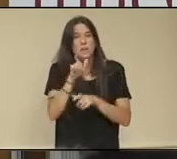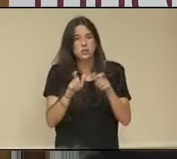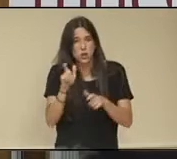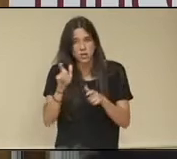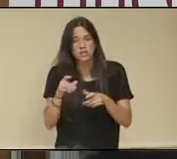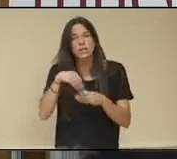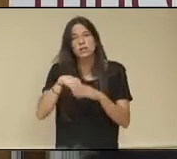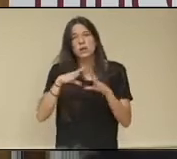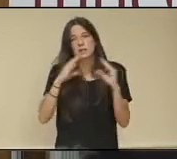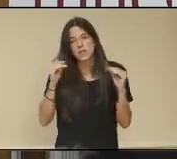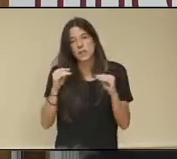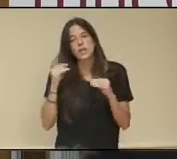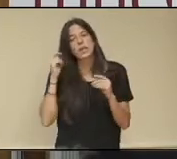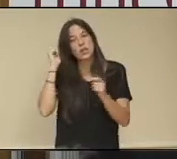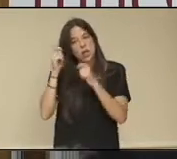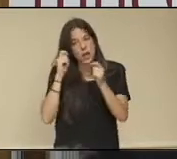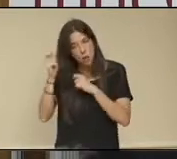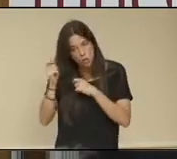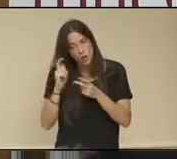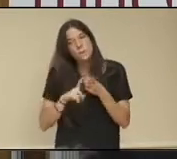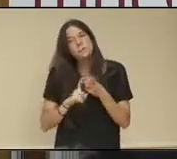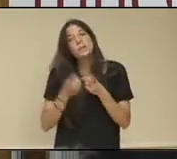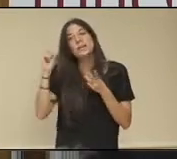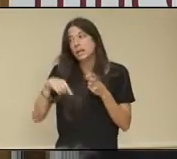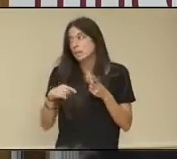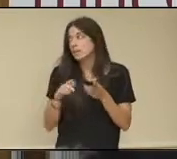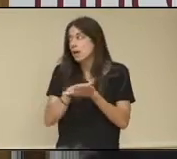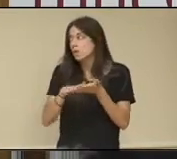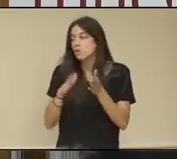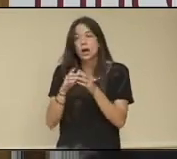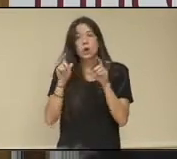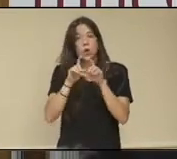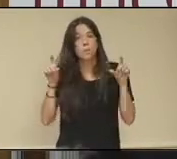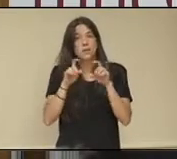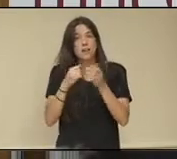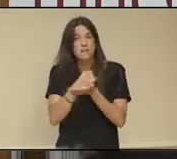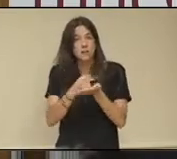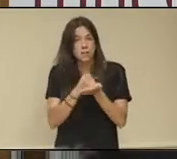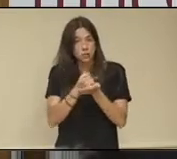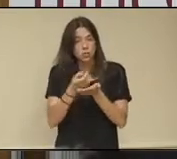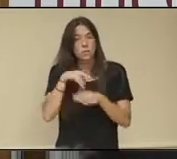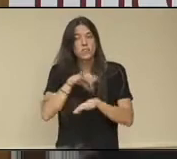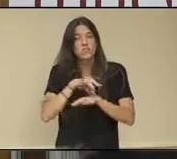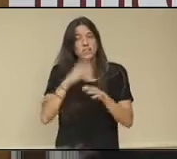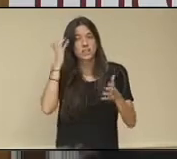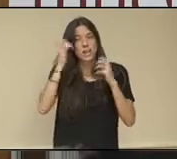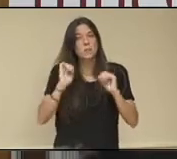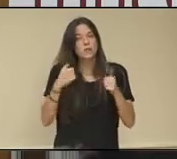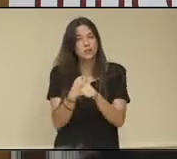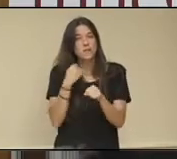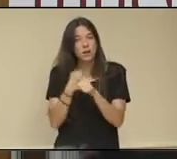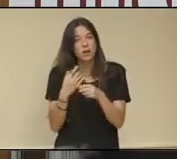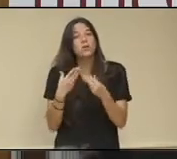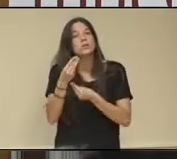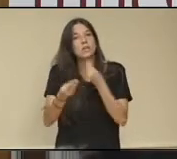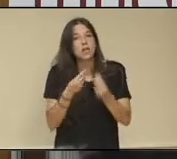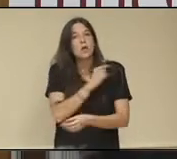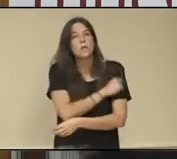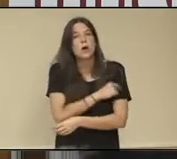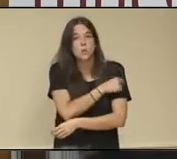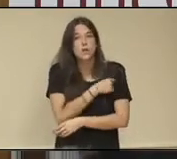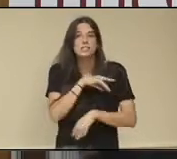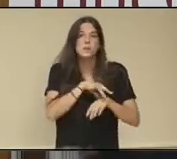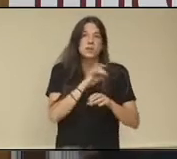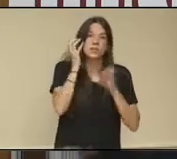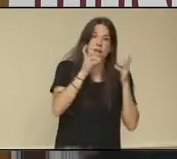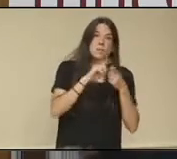luego también de una compañía farmacéutica de veterinaria que empezó a trabajar con vacunas de veterinaria pero pasó a